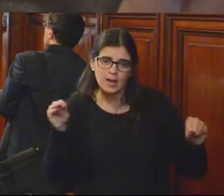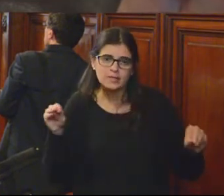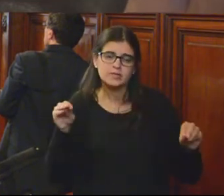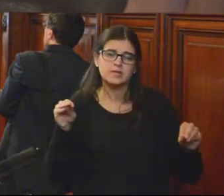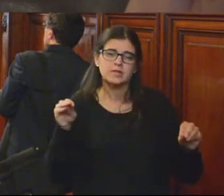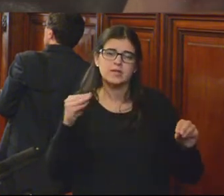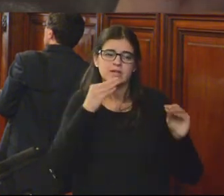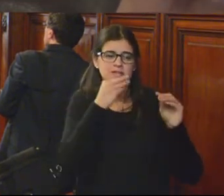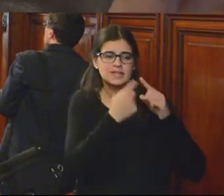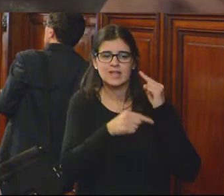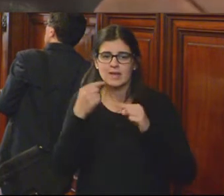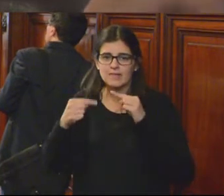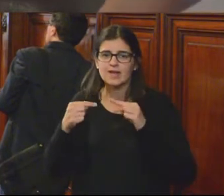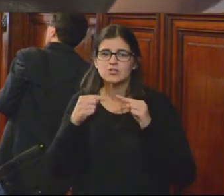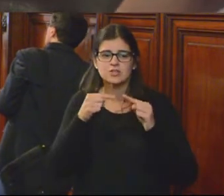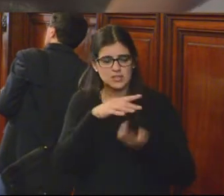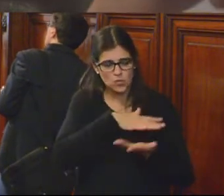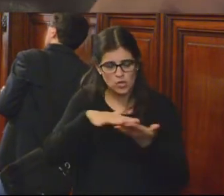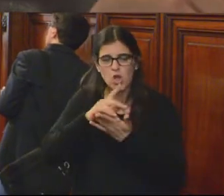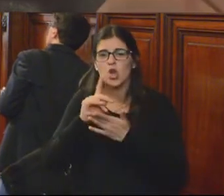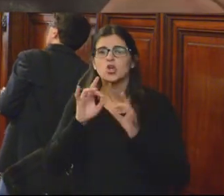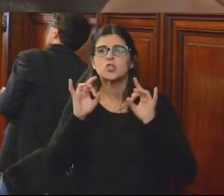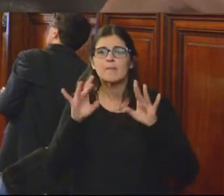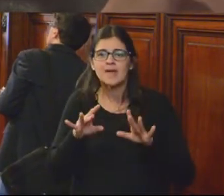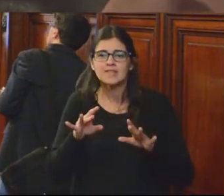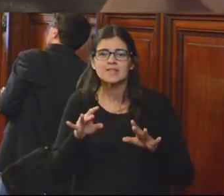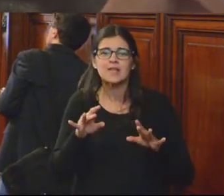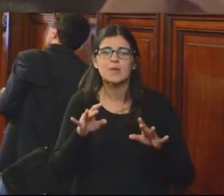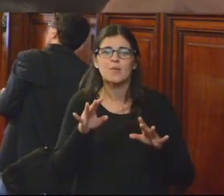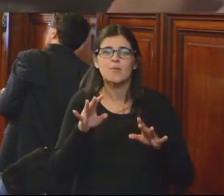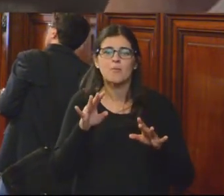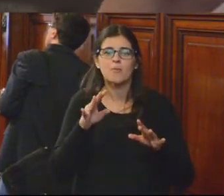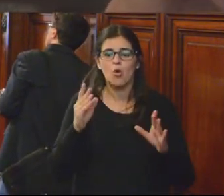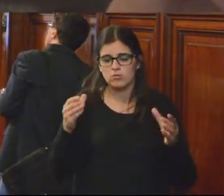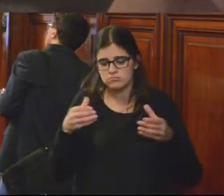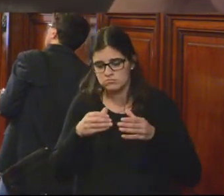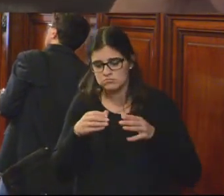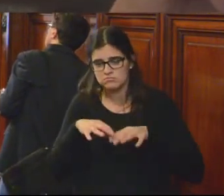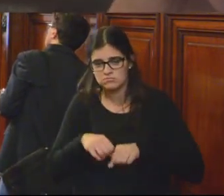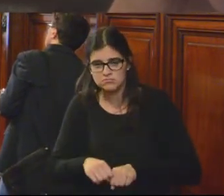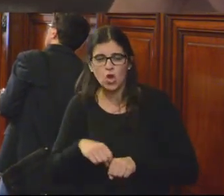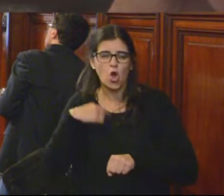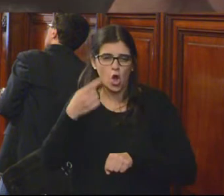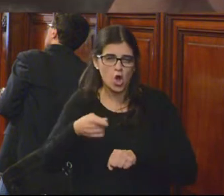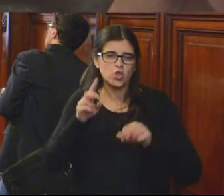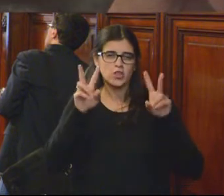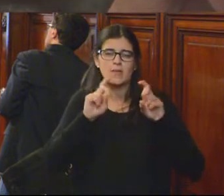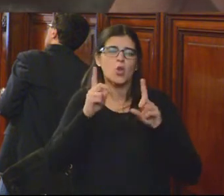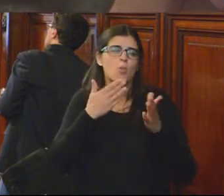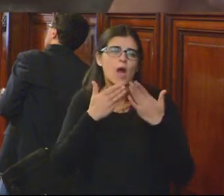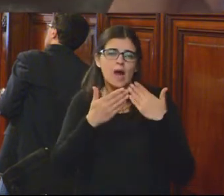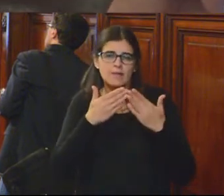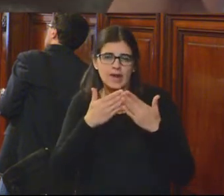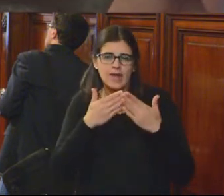a diversos hechos. No por la naturaleza de la audiencia y porque luego vendrá otra sobre otros temas, no voy a hablar del tema